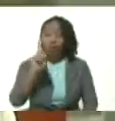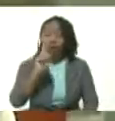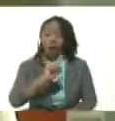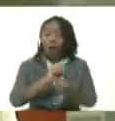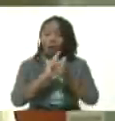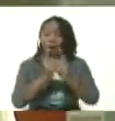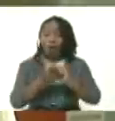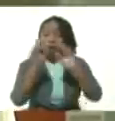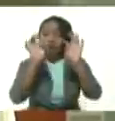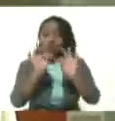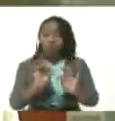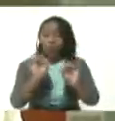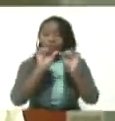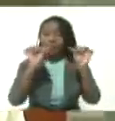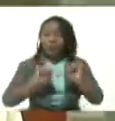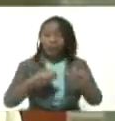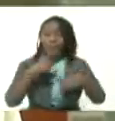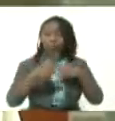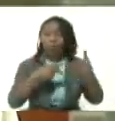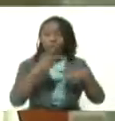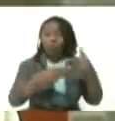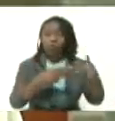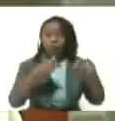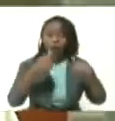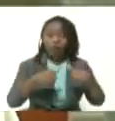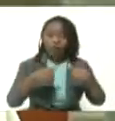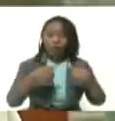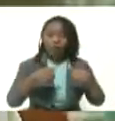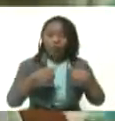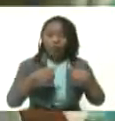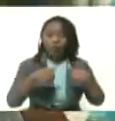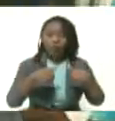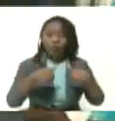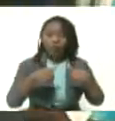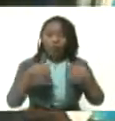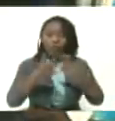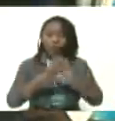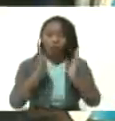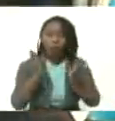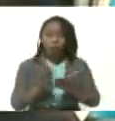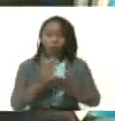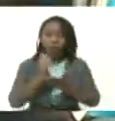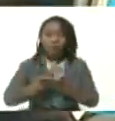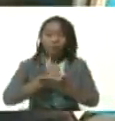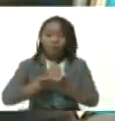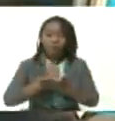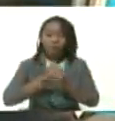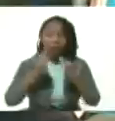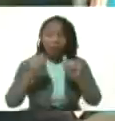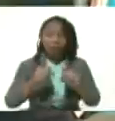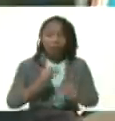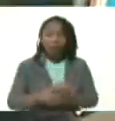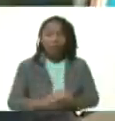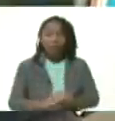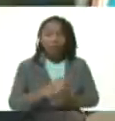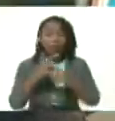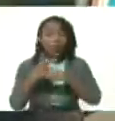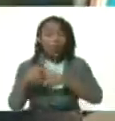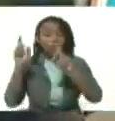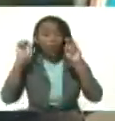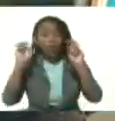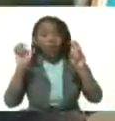de modelo del sistema de producción, en este caso del mundo de la farmacia, del motor farmacéutico. Y el otro